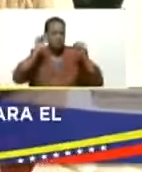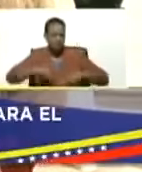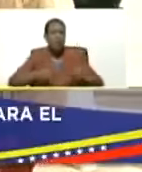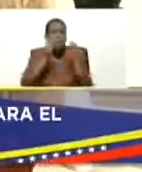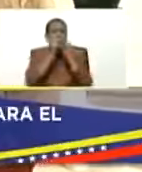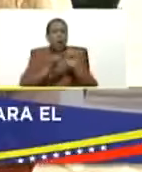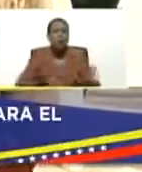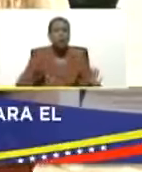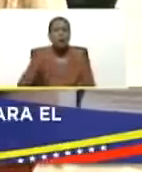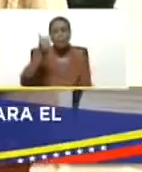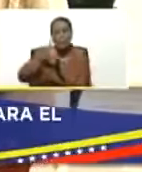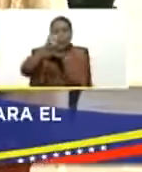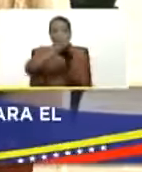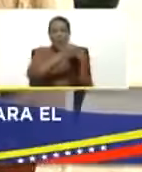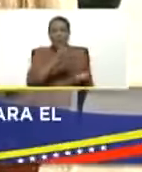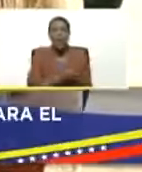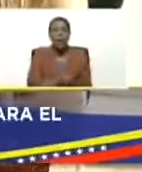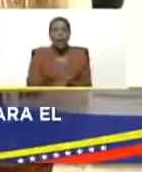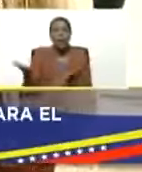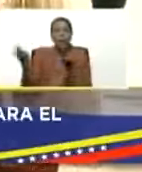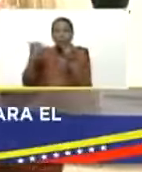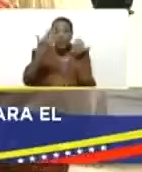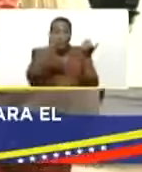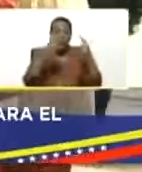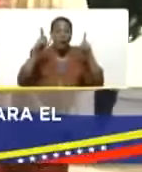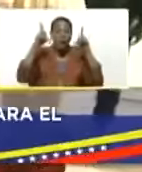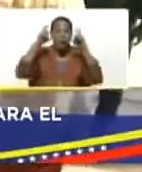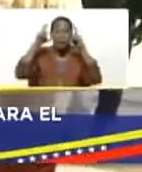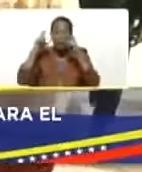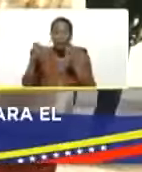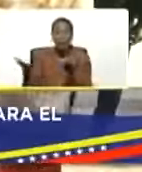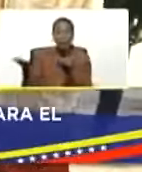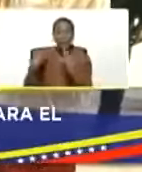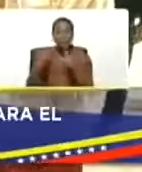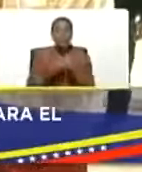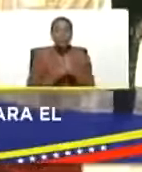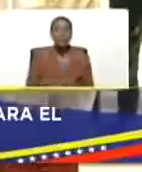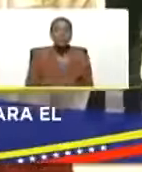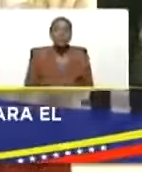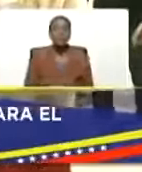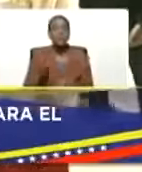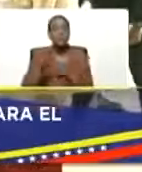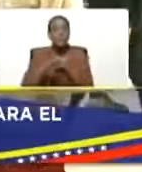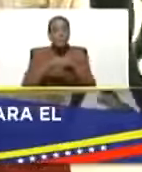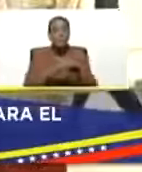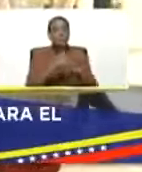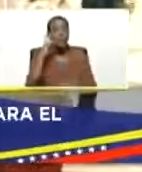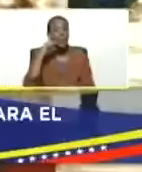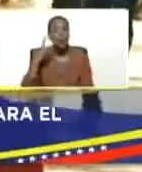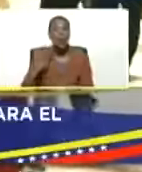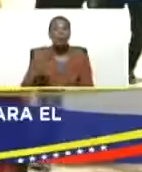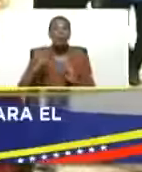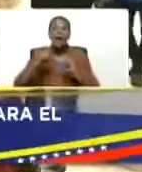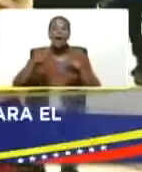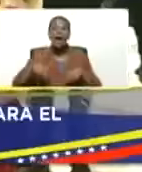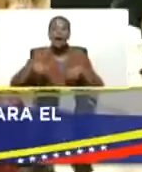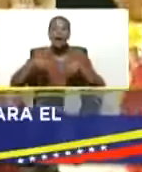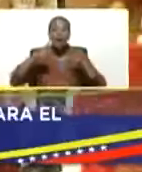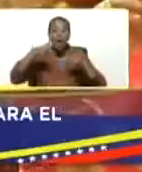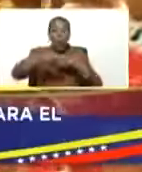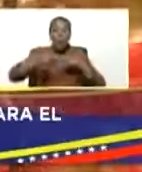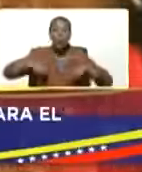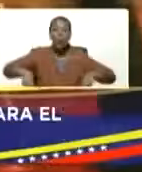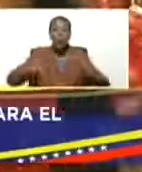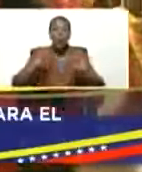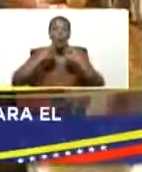me la bendiga, pues. Amén. Venga para acá para tomarnos una foto, muchacha. Bueno, venimos a una gran inauguración.